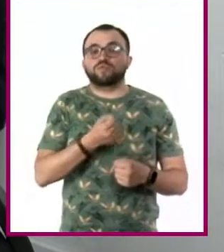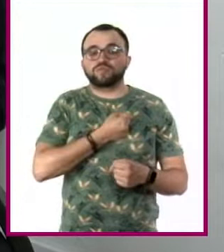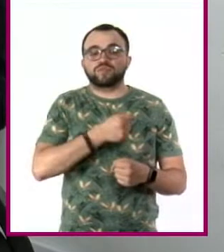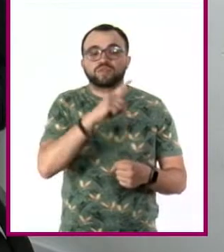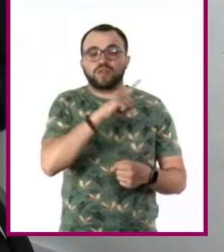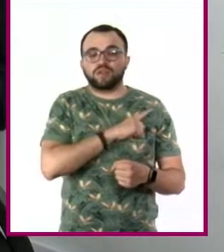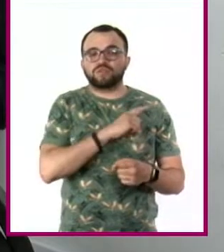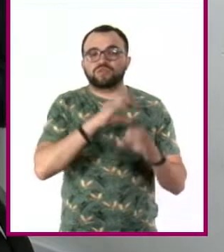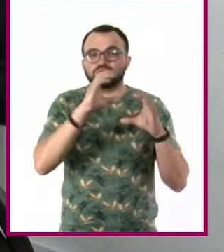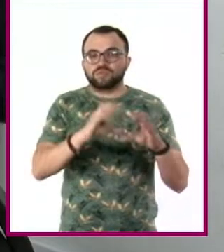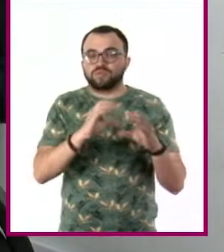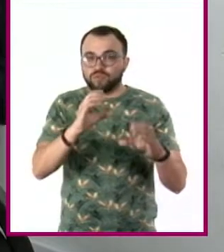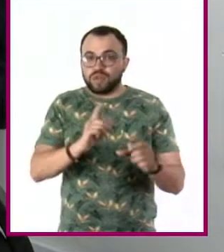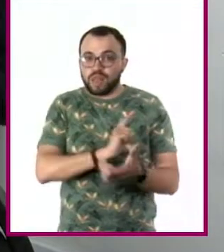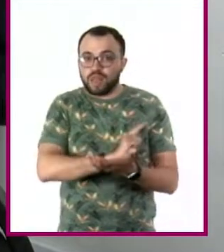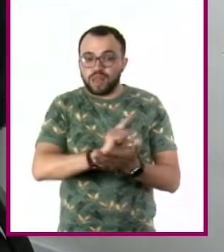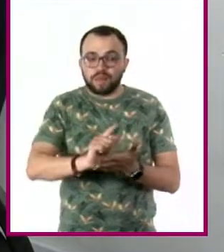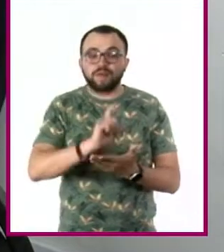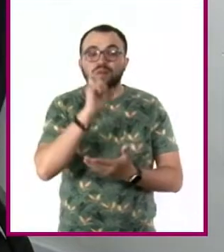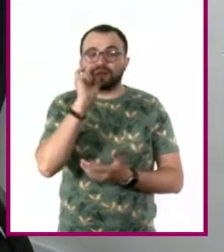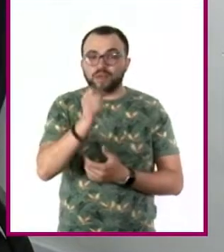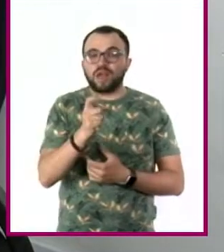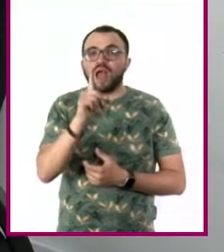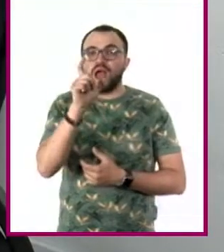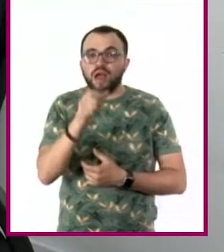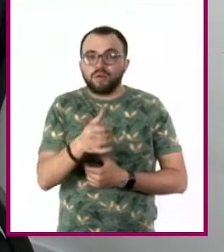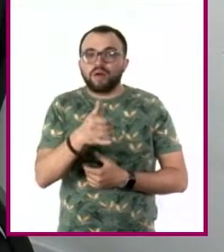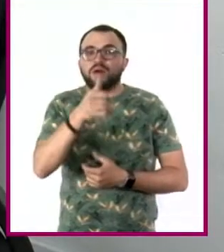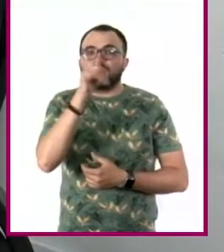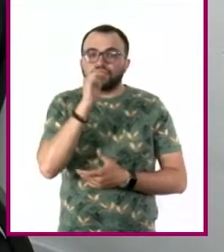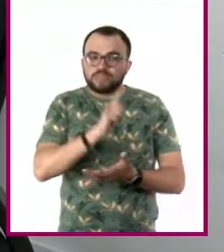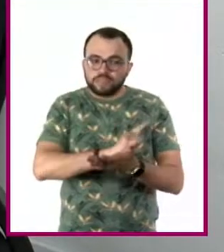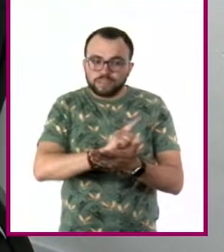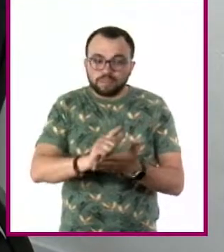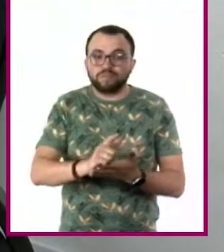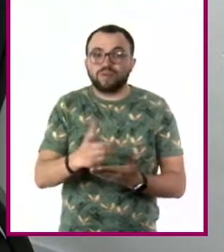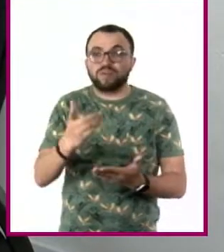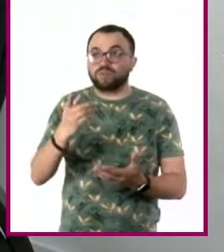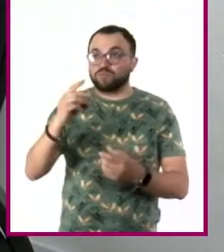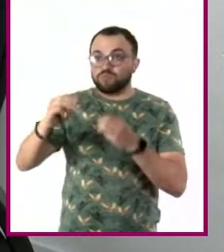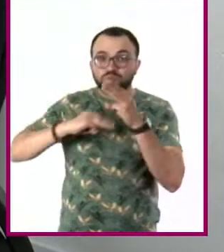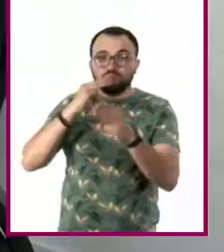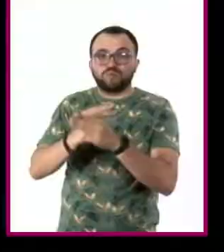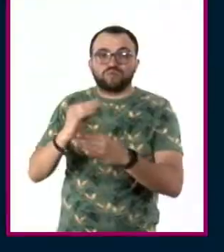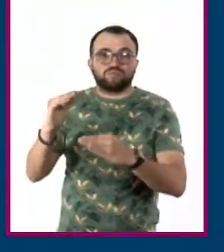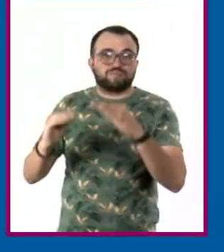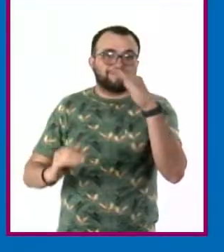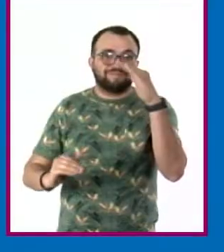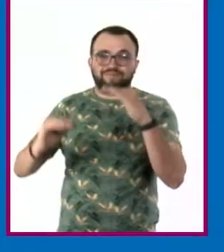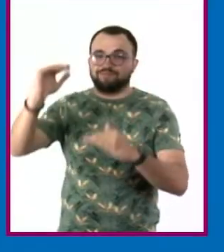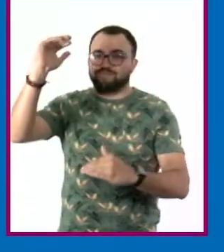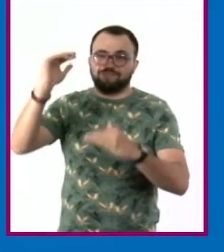agua potable y a los servicios de saneamiento. Ambos son injustamente desiguales en el mundo.